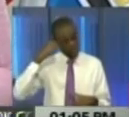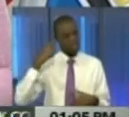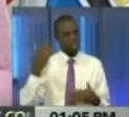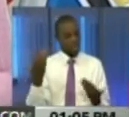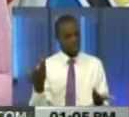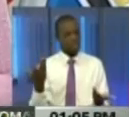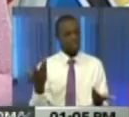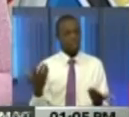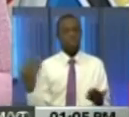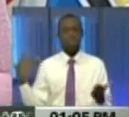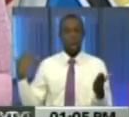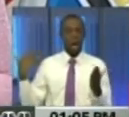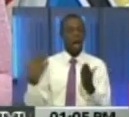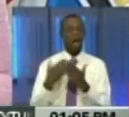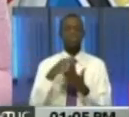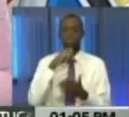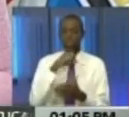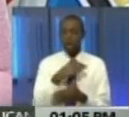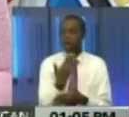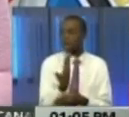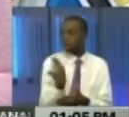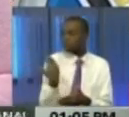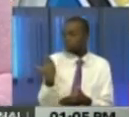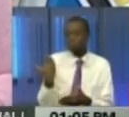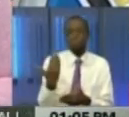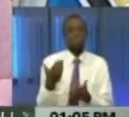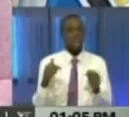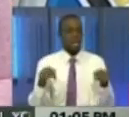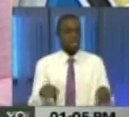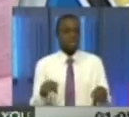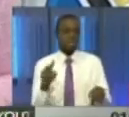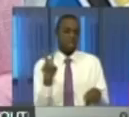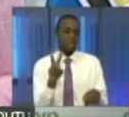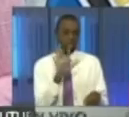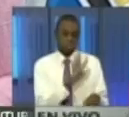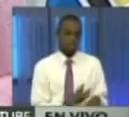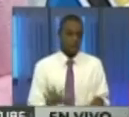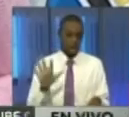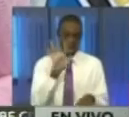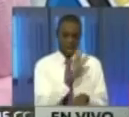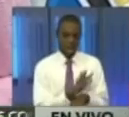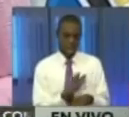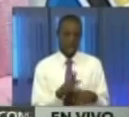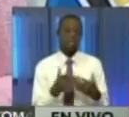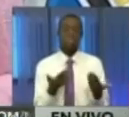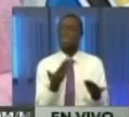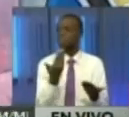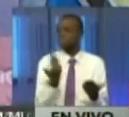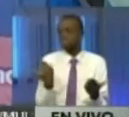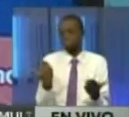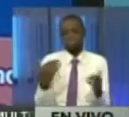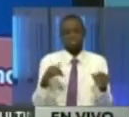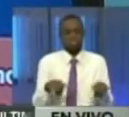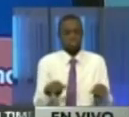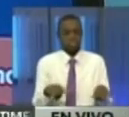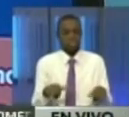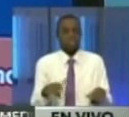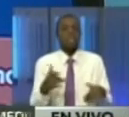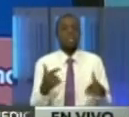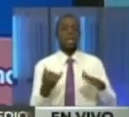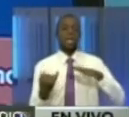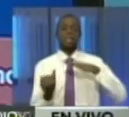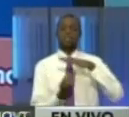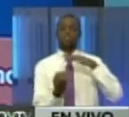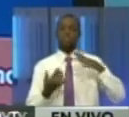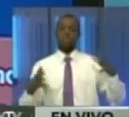es parte de la historia reciente de este país y especialmente de la historia reciente de esta